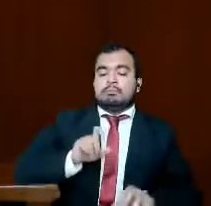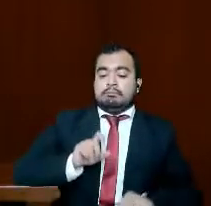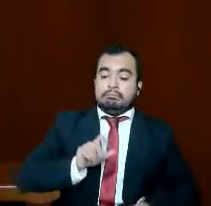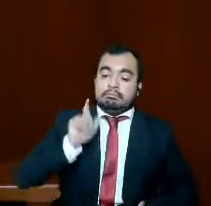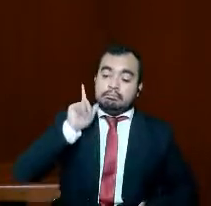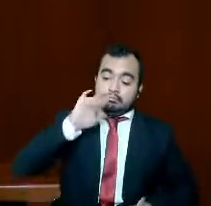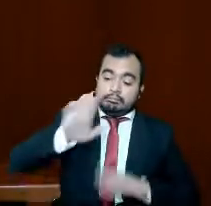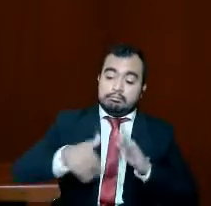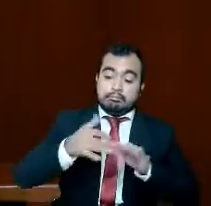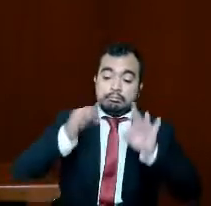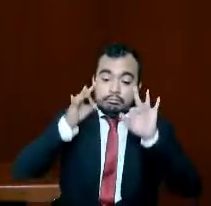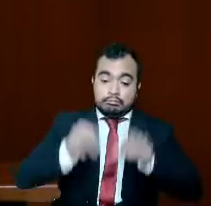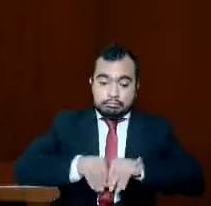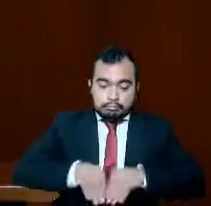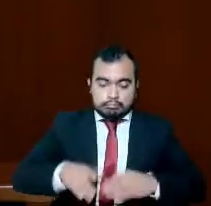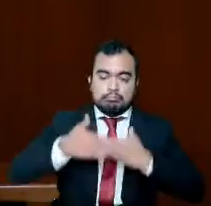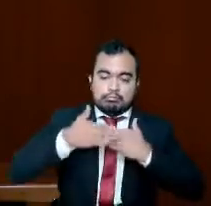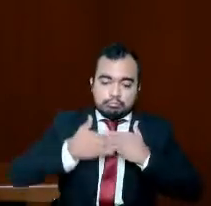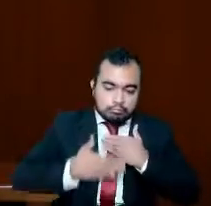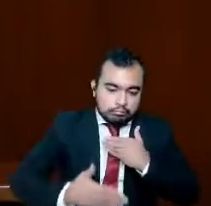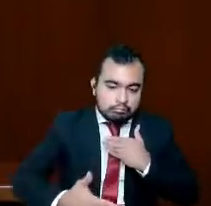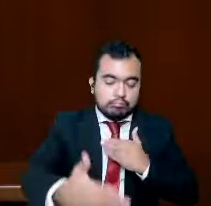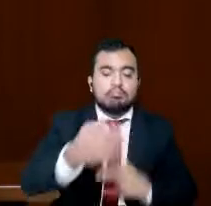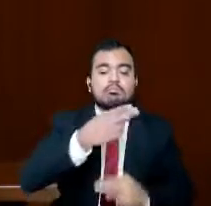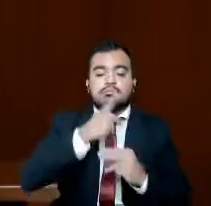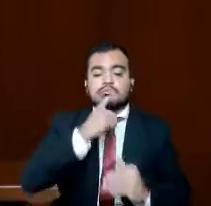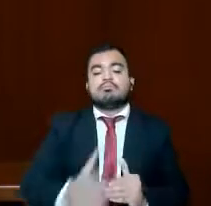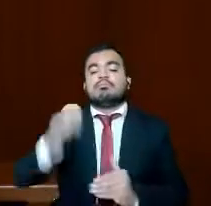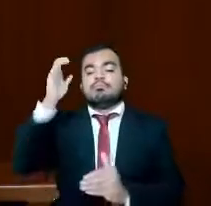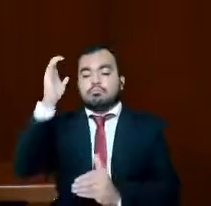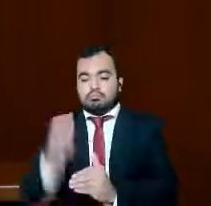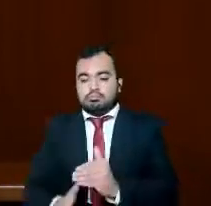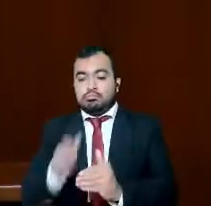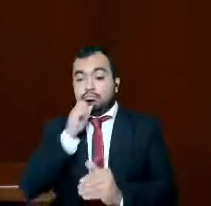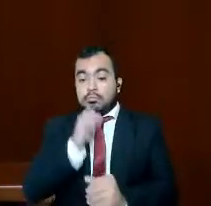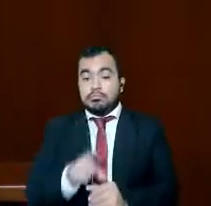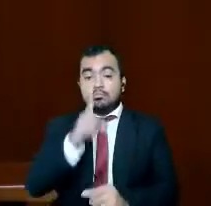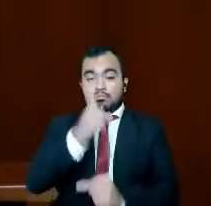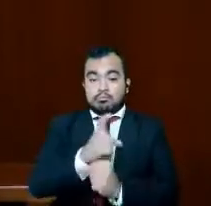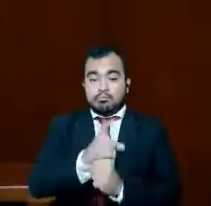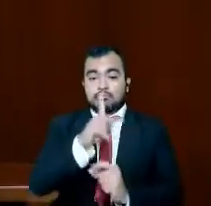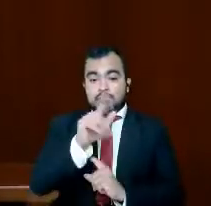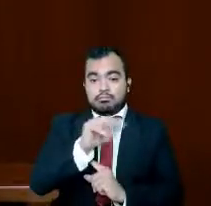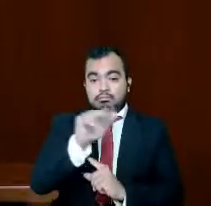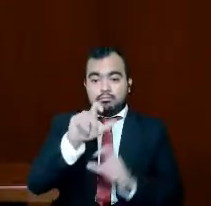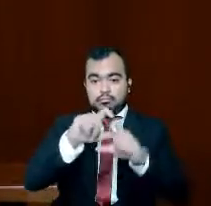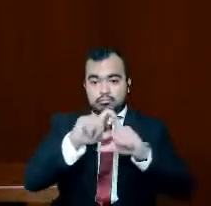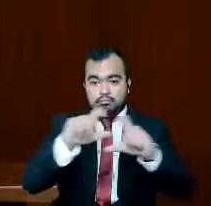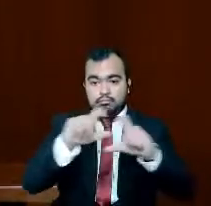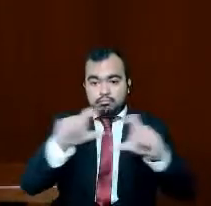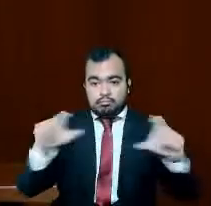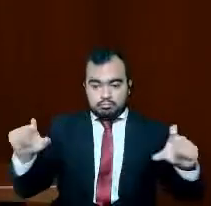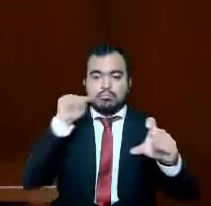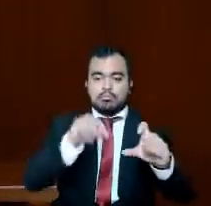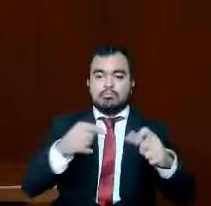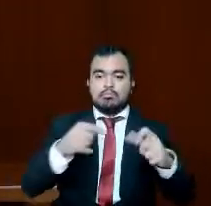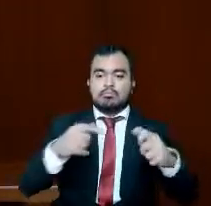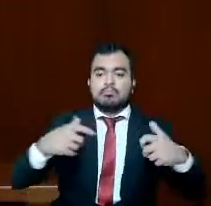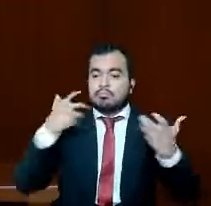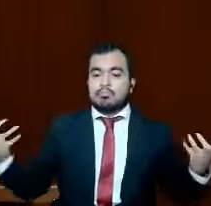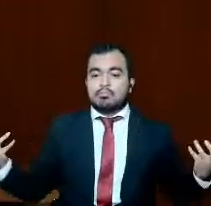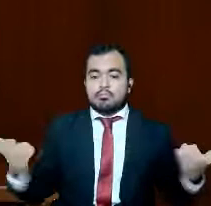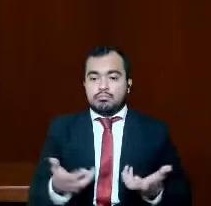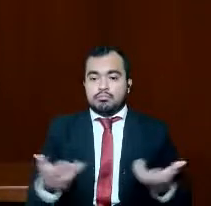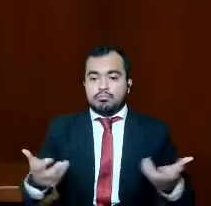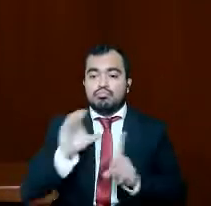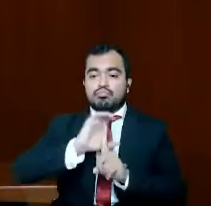decreto y hasta la conclusión del plazo señalado en el primer párrafo, se integrará una comisión bicameral